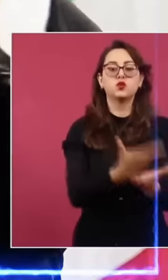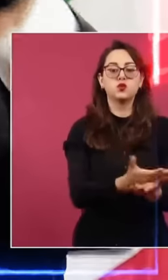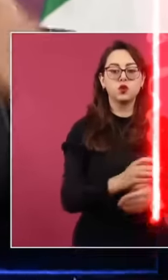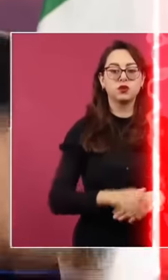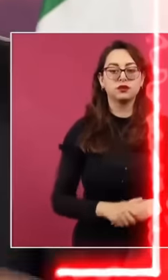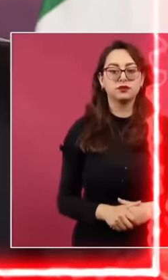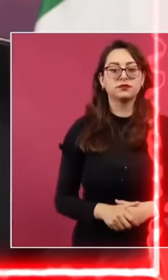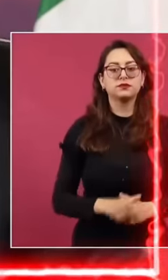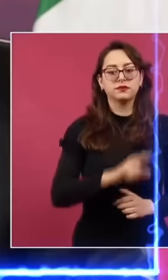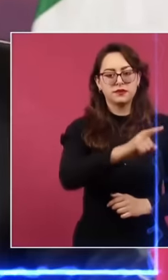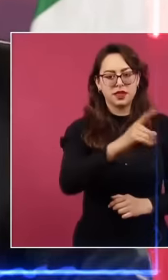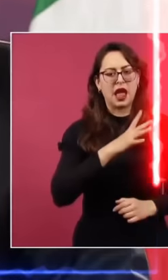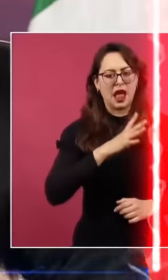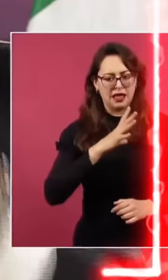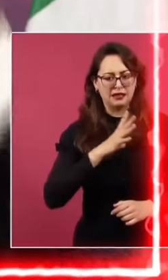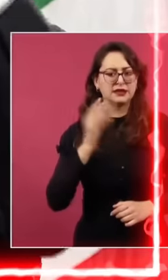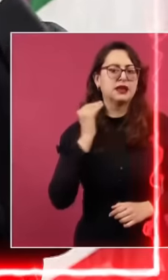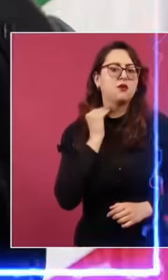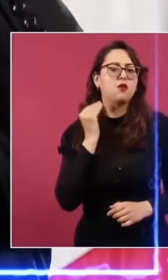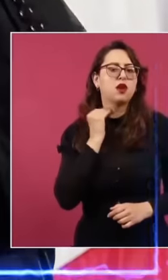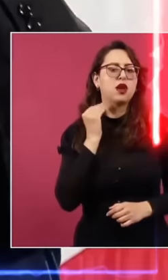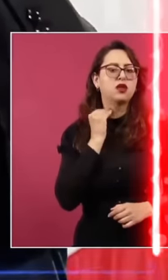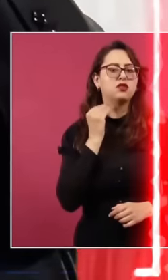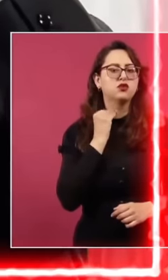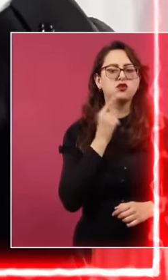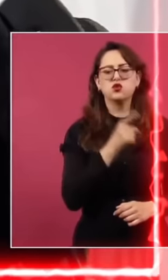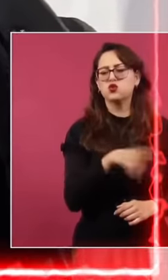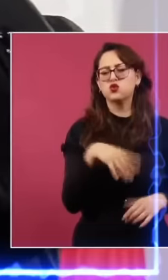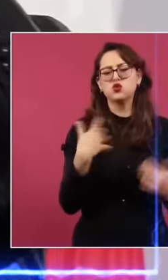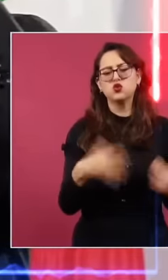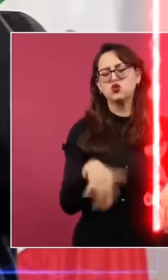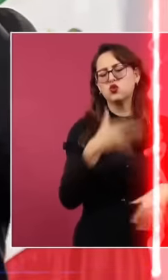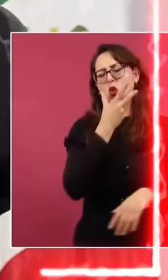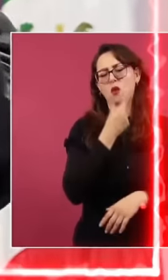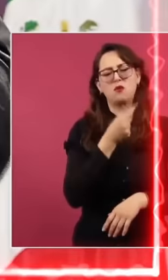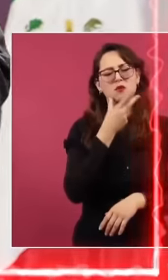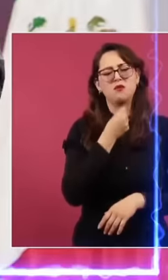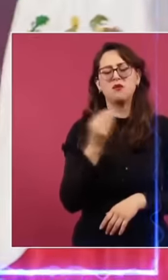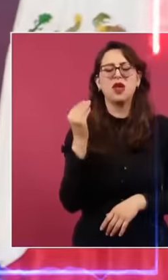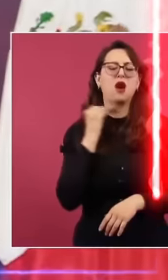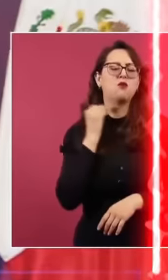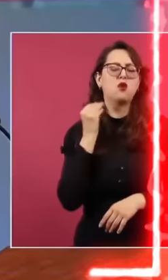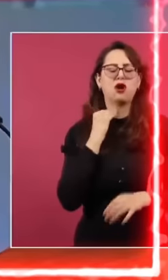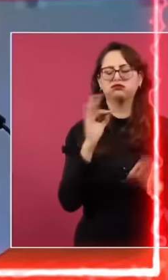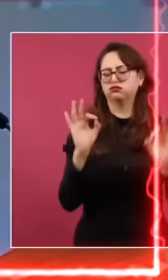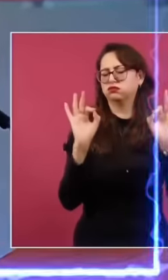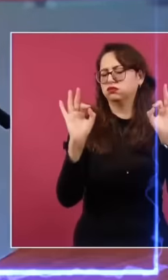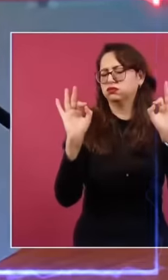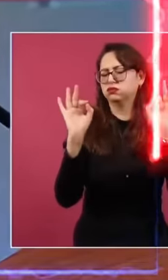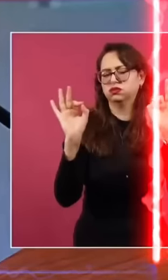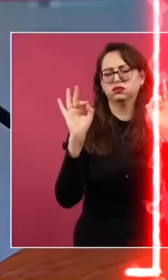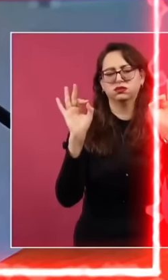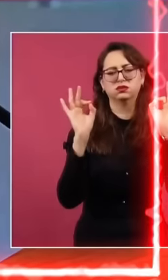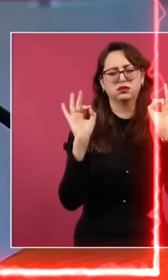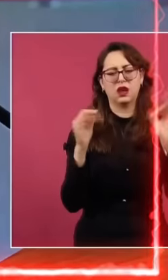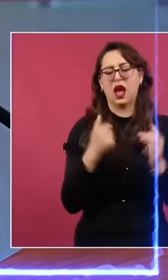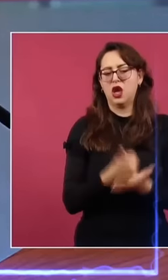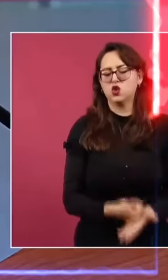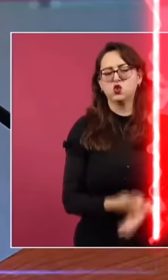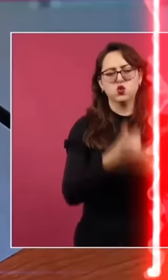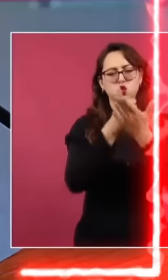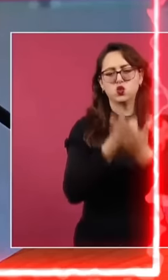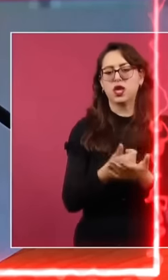un abogado ahí este una finísima persona que es el que le hace las escrituras